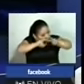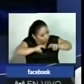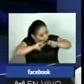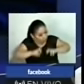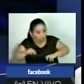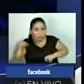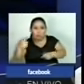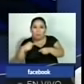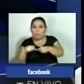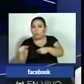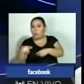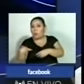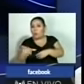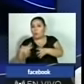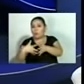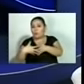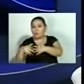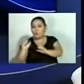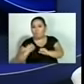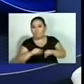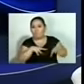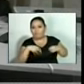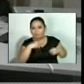Washington rechazó participar en la iniciativa.